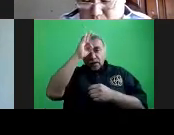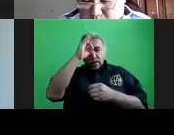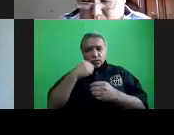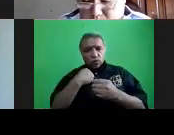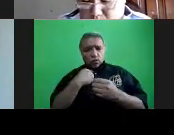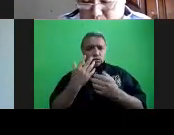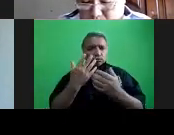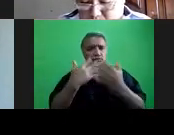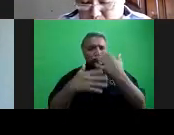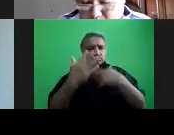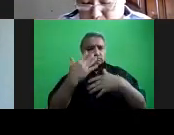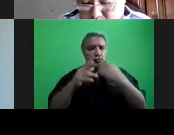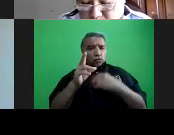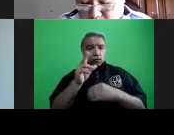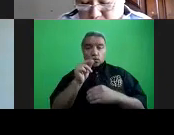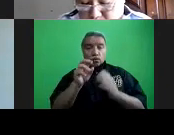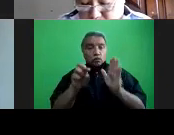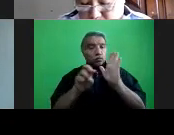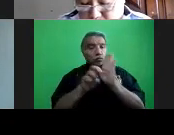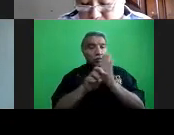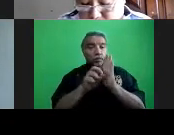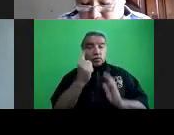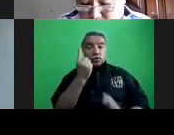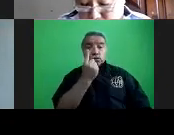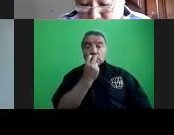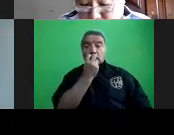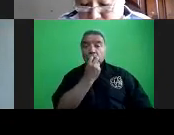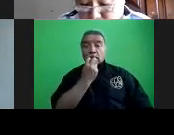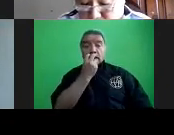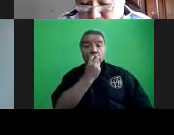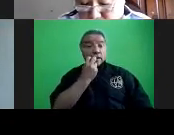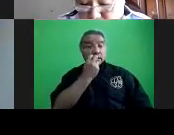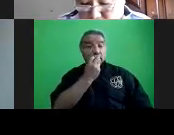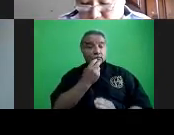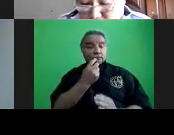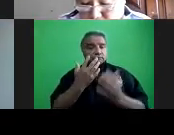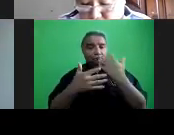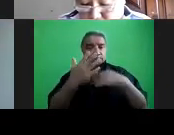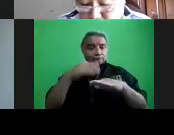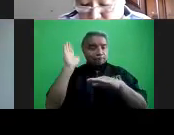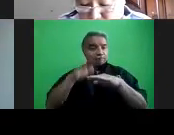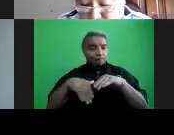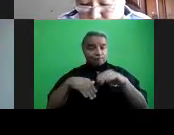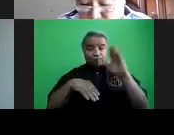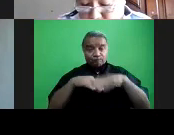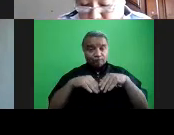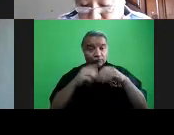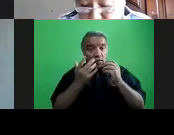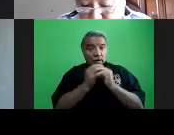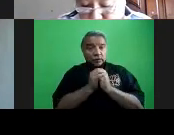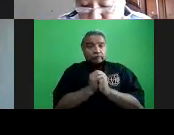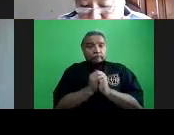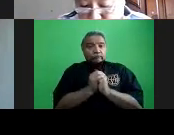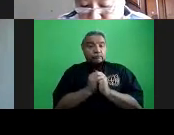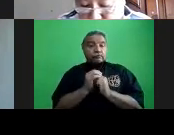niños sordos en la ciudad de Guatemala, en donde estaba prohibido utilizar señas, solo